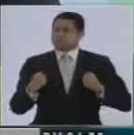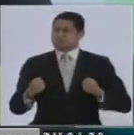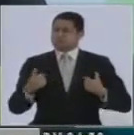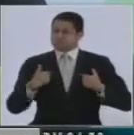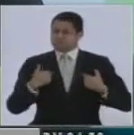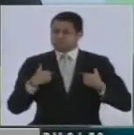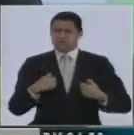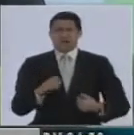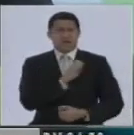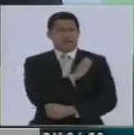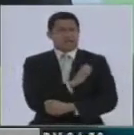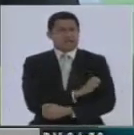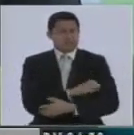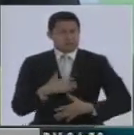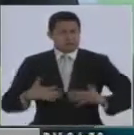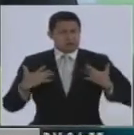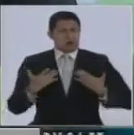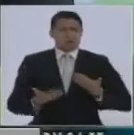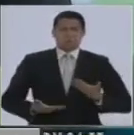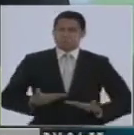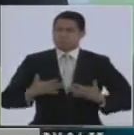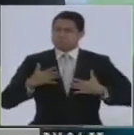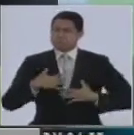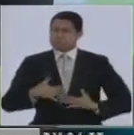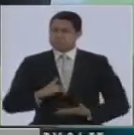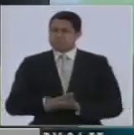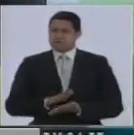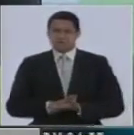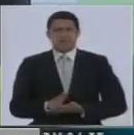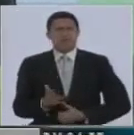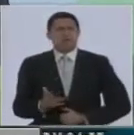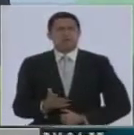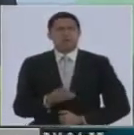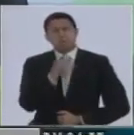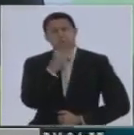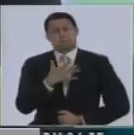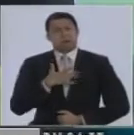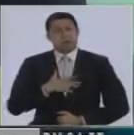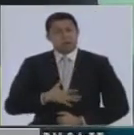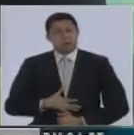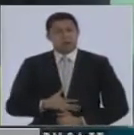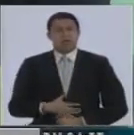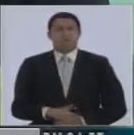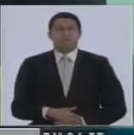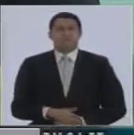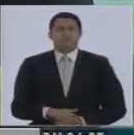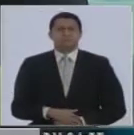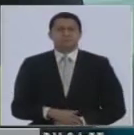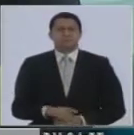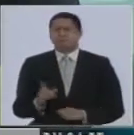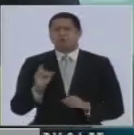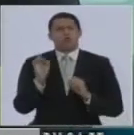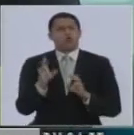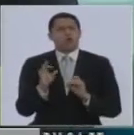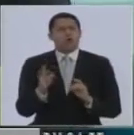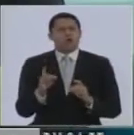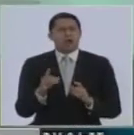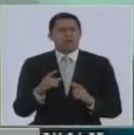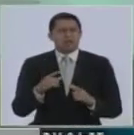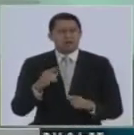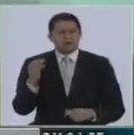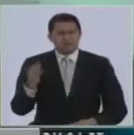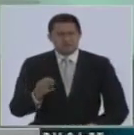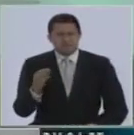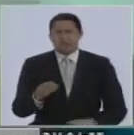porque el esteroide da una sensación de tranquilidad de bienestar de anti inflamación de anti dolor entonces resulta que se